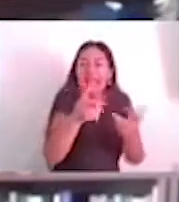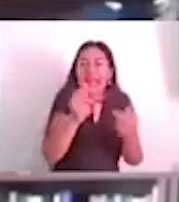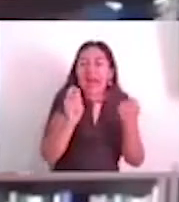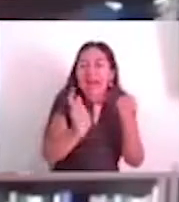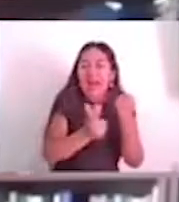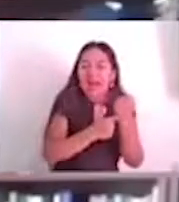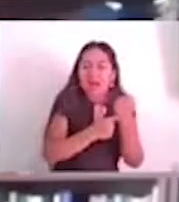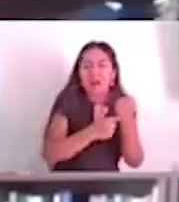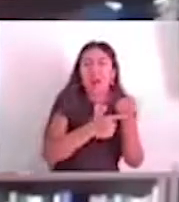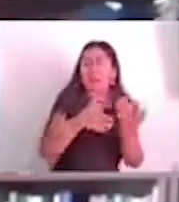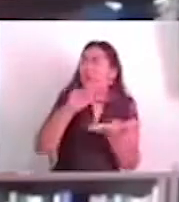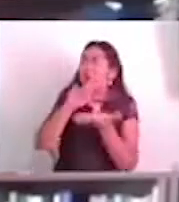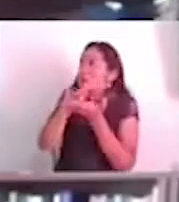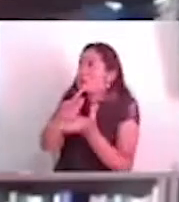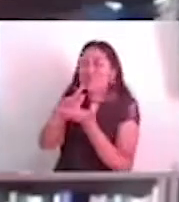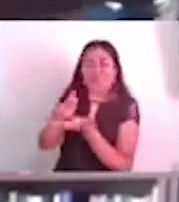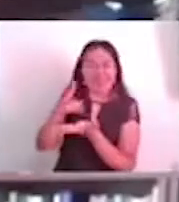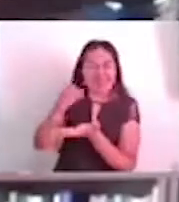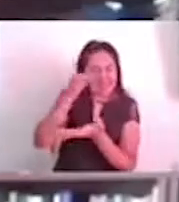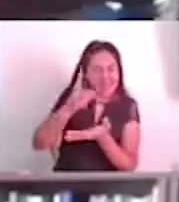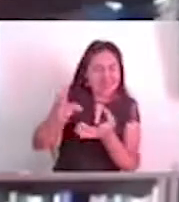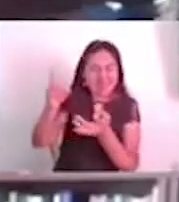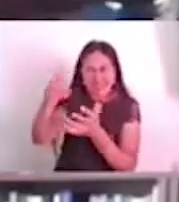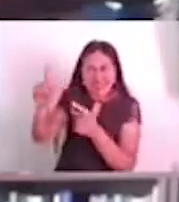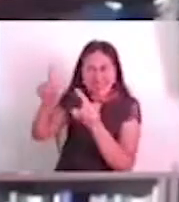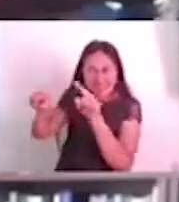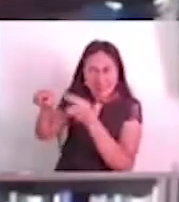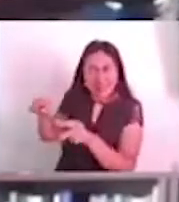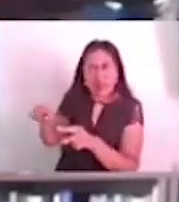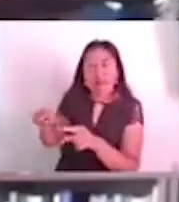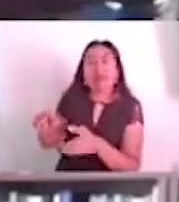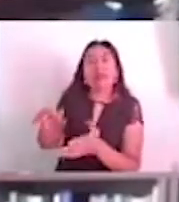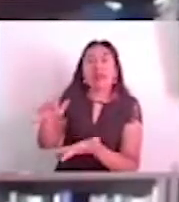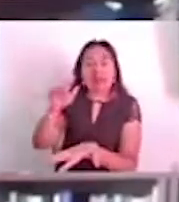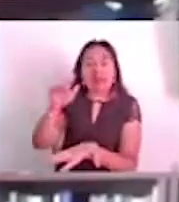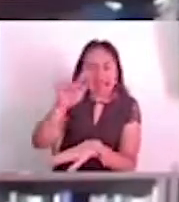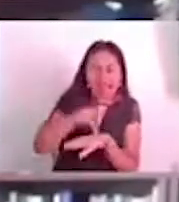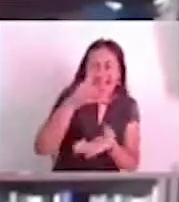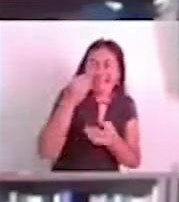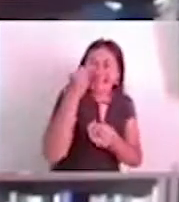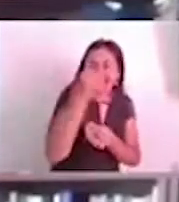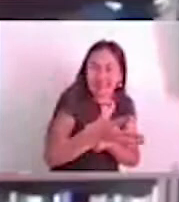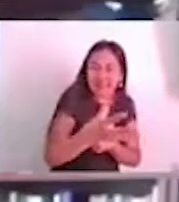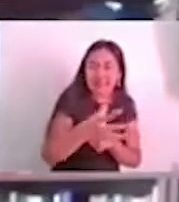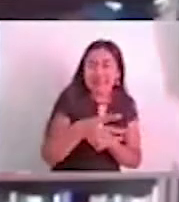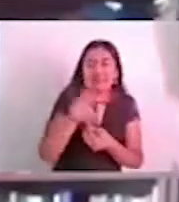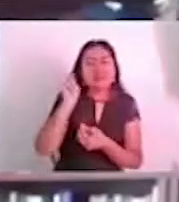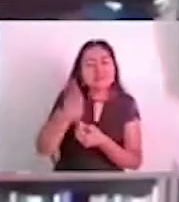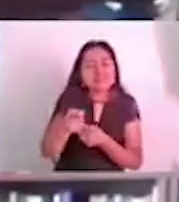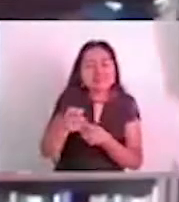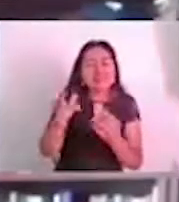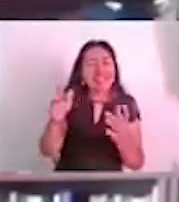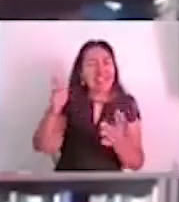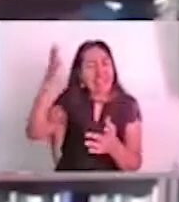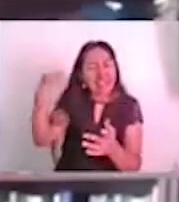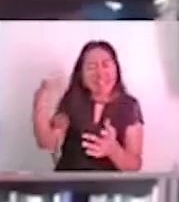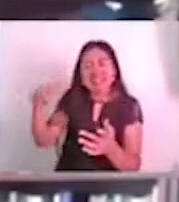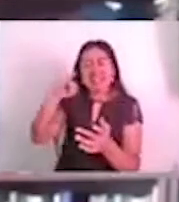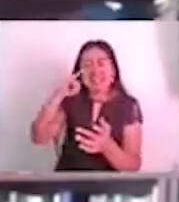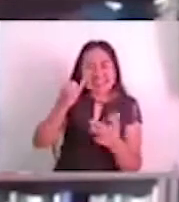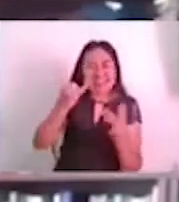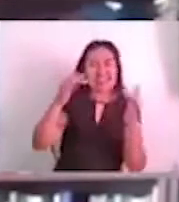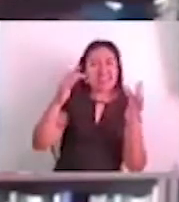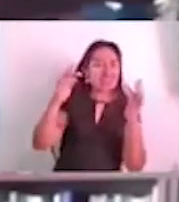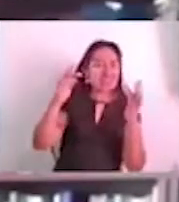dioses. Sí, ahí están representados los santos indígenas. No son los santos españoles, son los santos